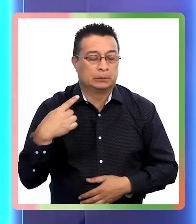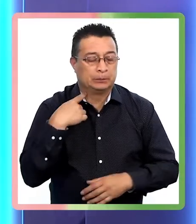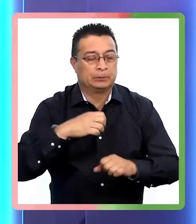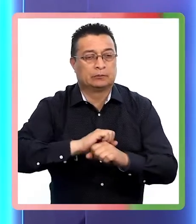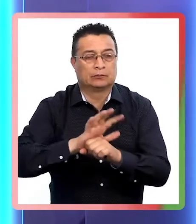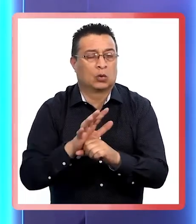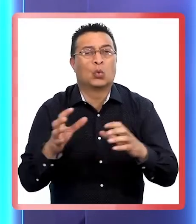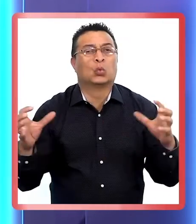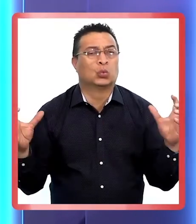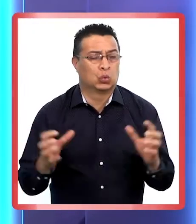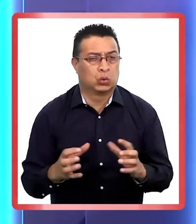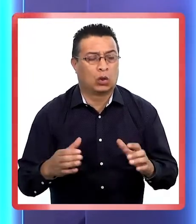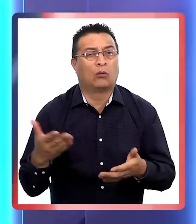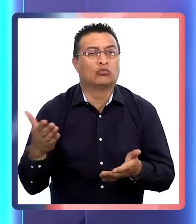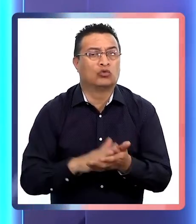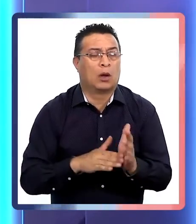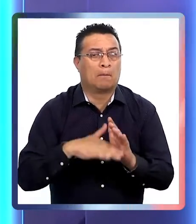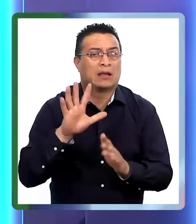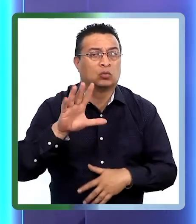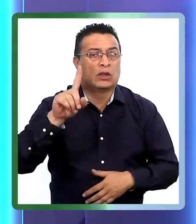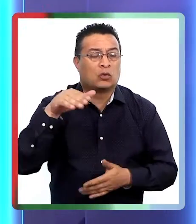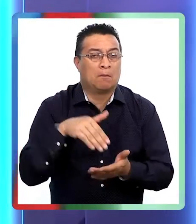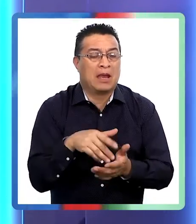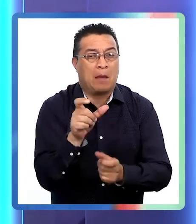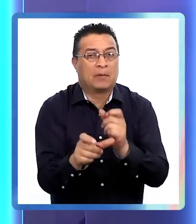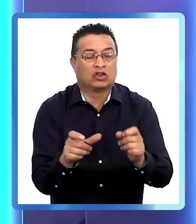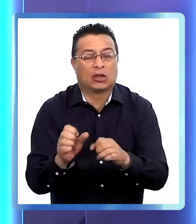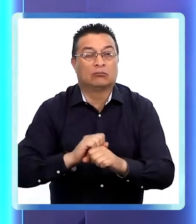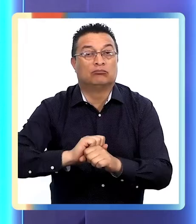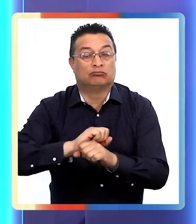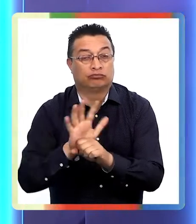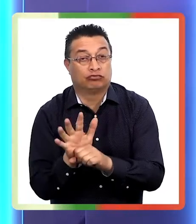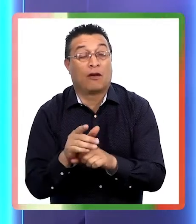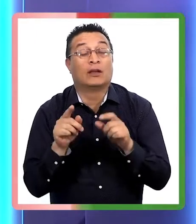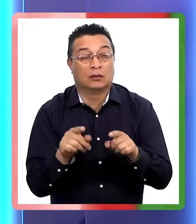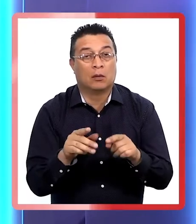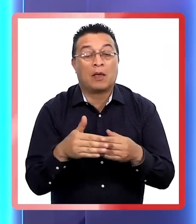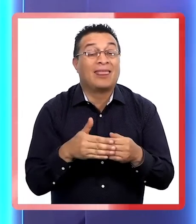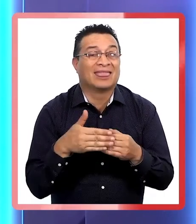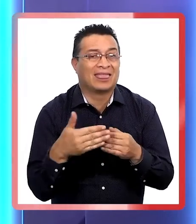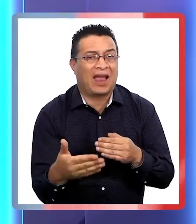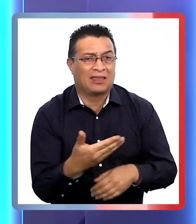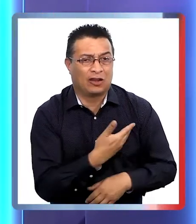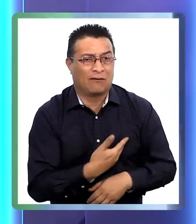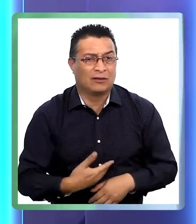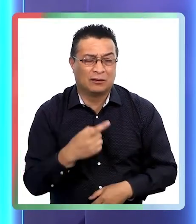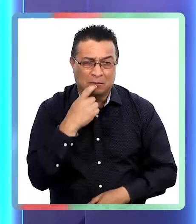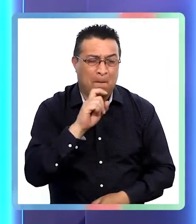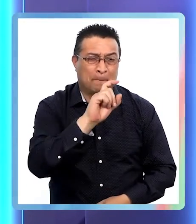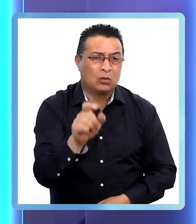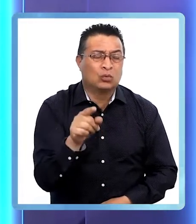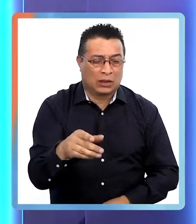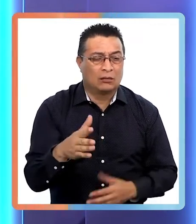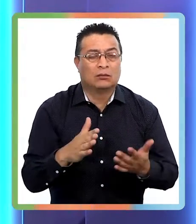pandemia durísima, han muerto más de 51.000 personas con sintomatología COVID, pero llegó tarde el gobierno, le pregunto,